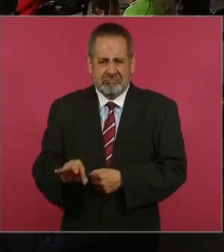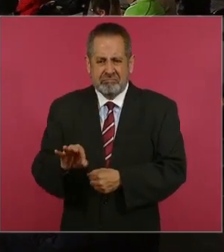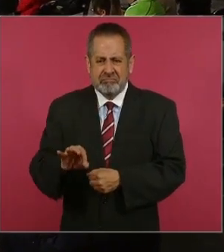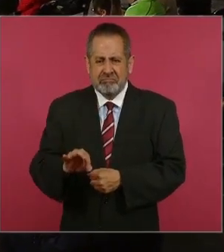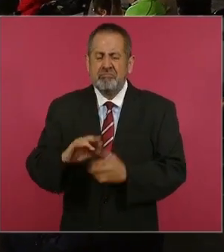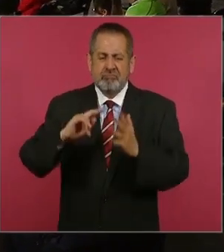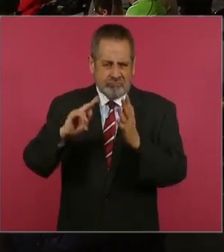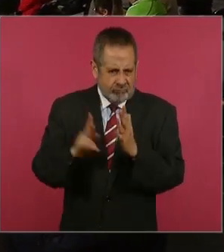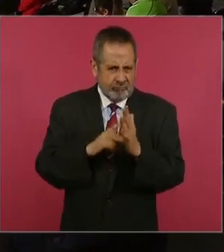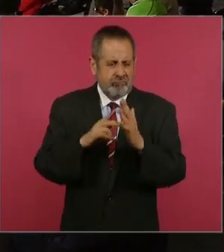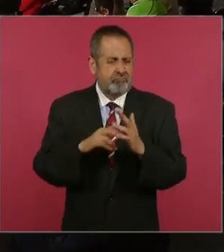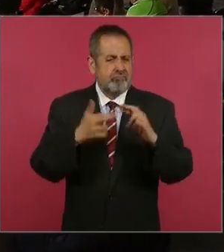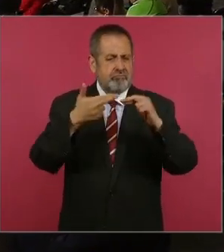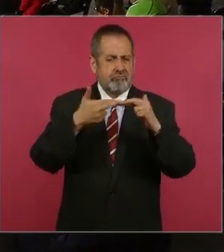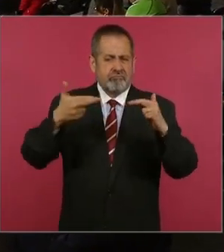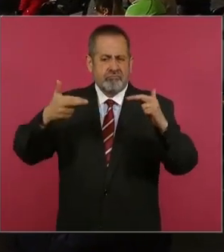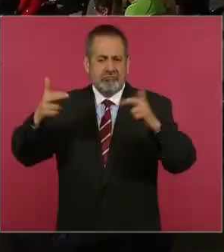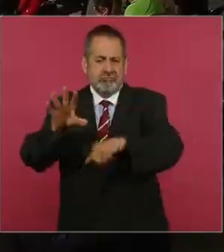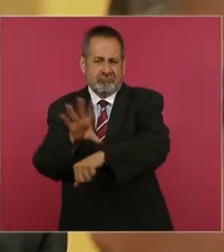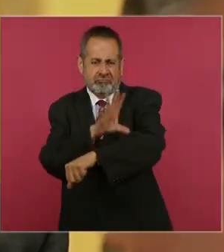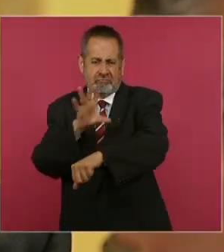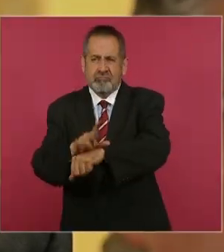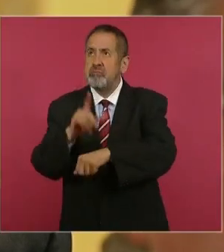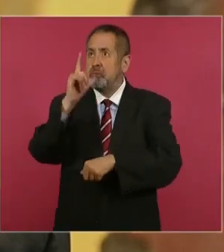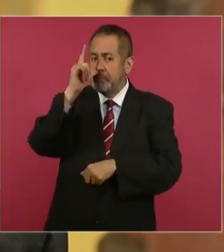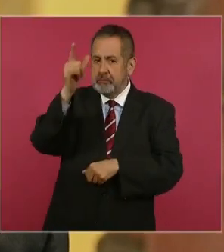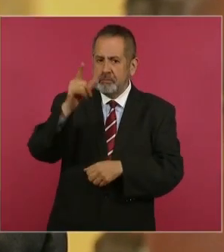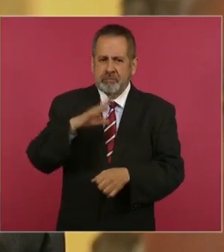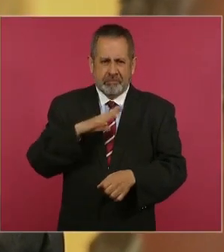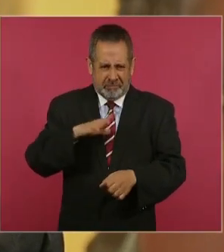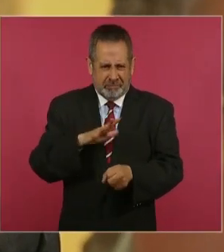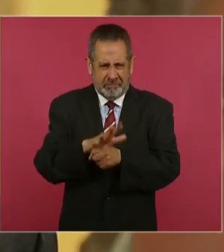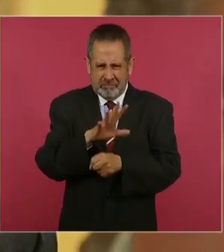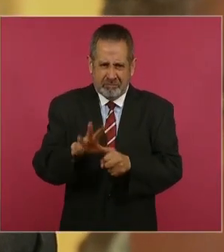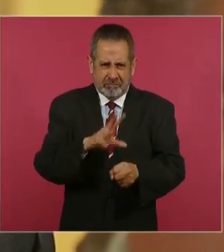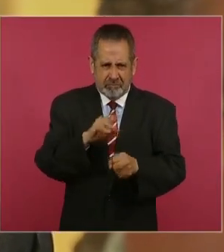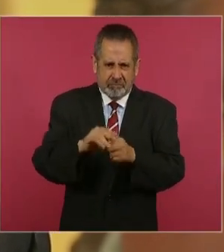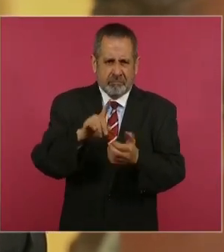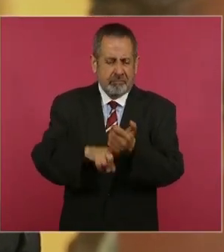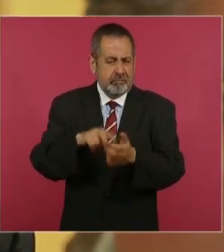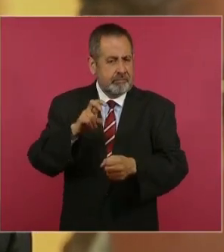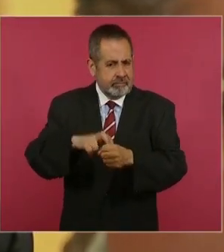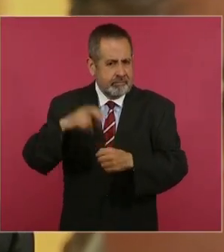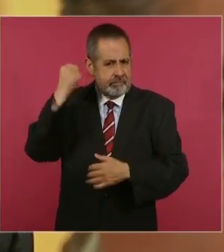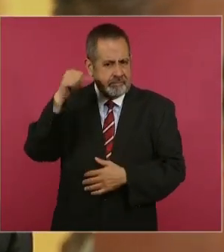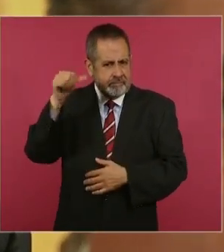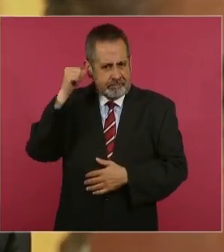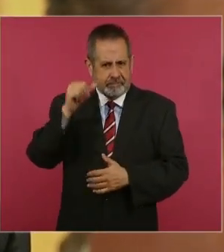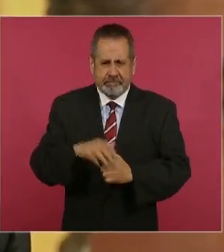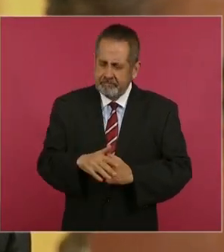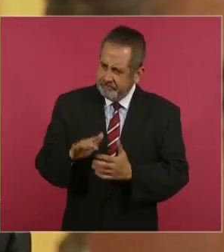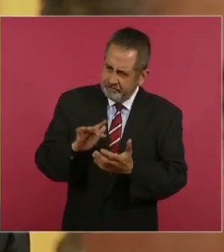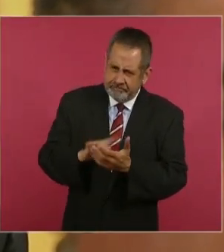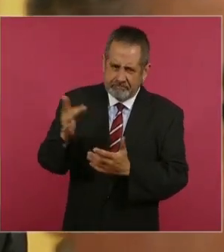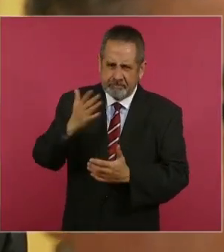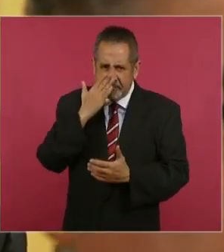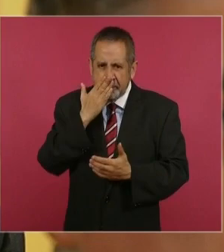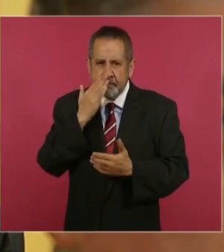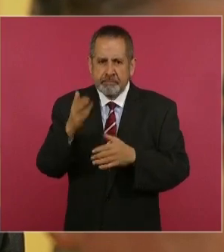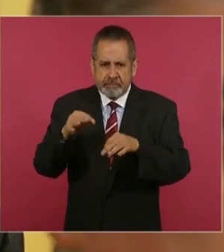restablecimiento del servicio eléctrico en Acapulco gracias